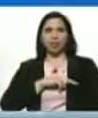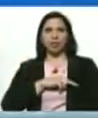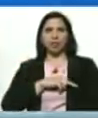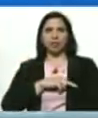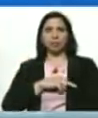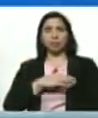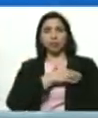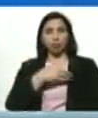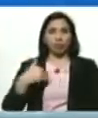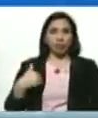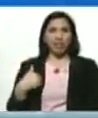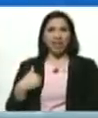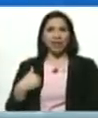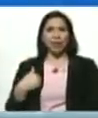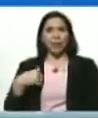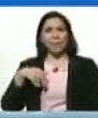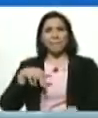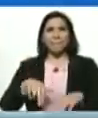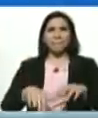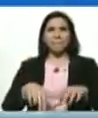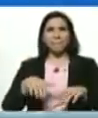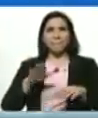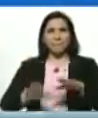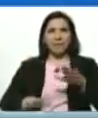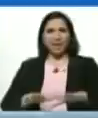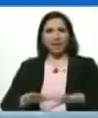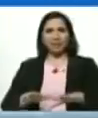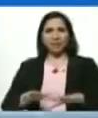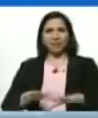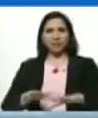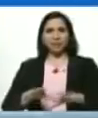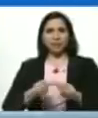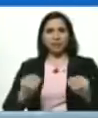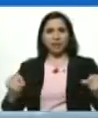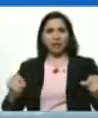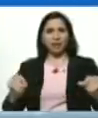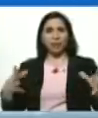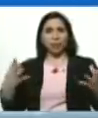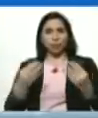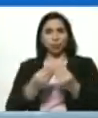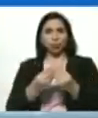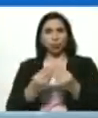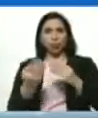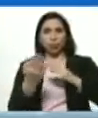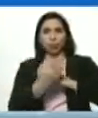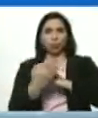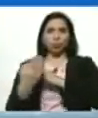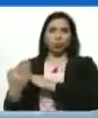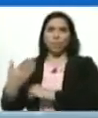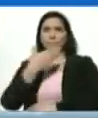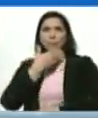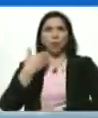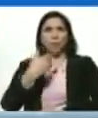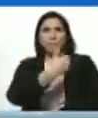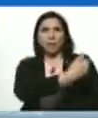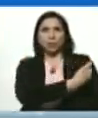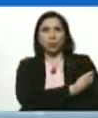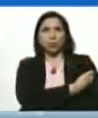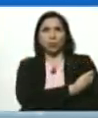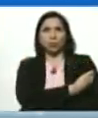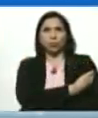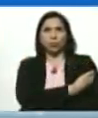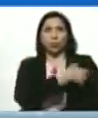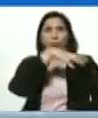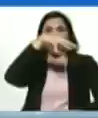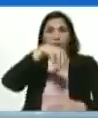tener los pies sobre la tierra y que juntos vayamos cuidando nos la mejor vacuna es la